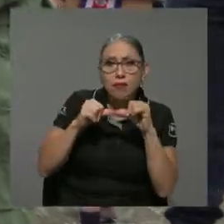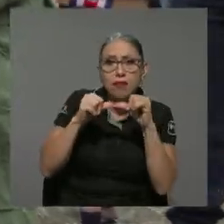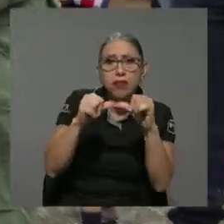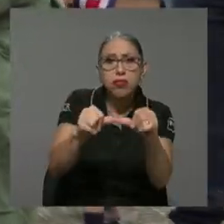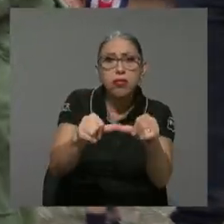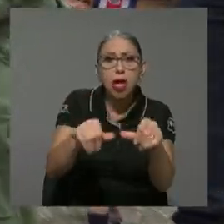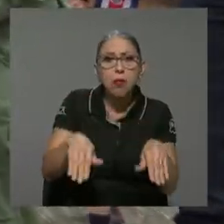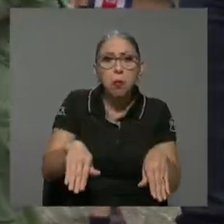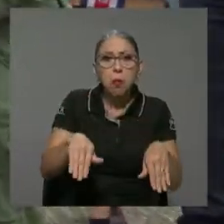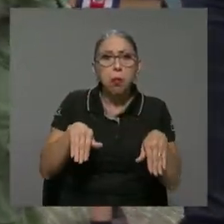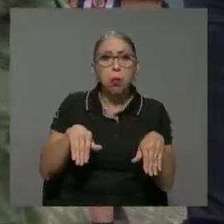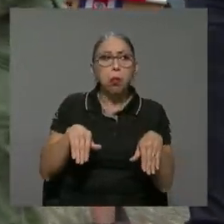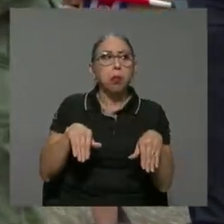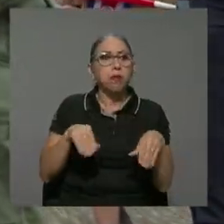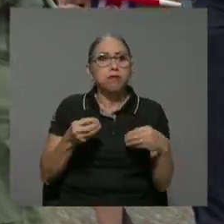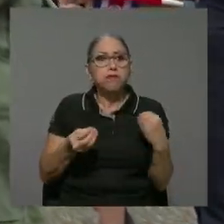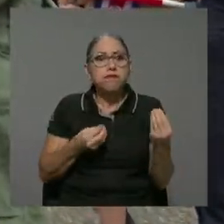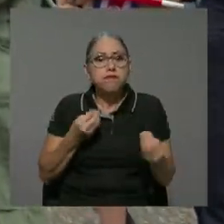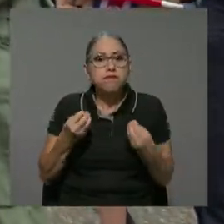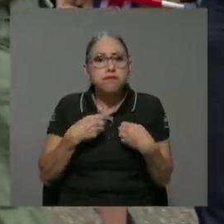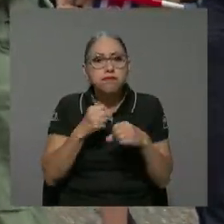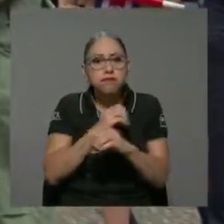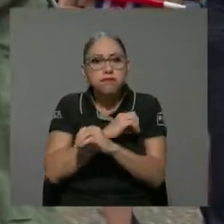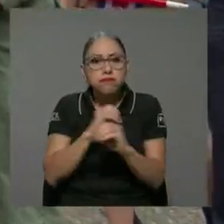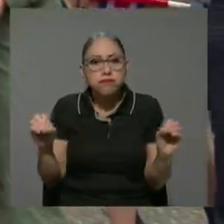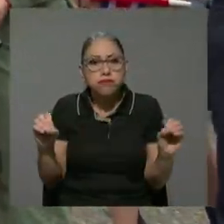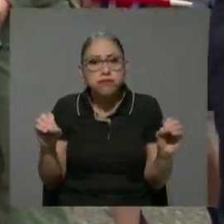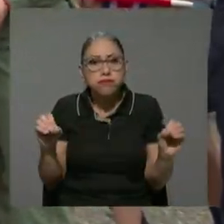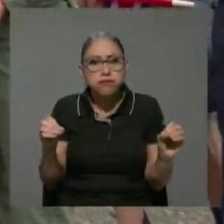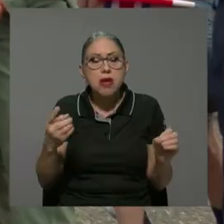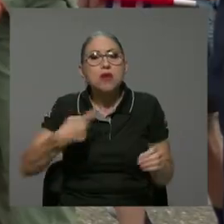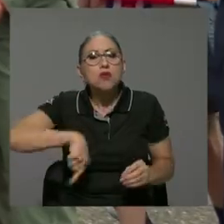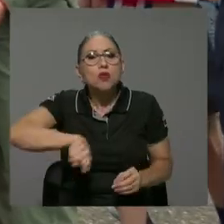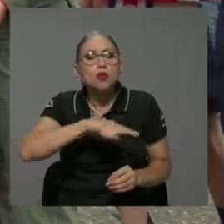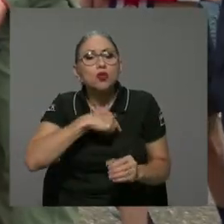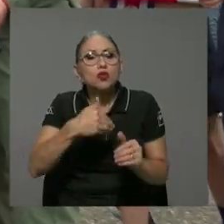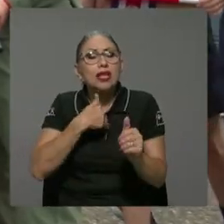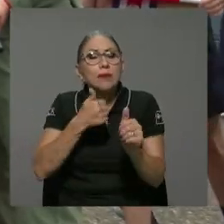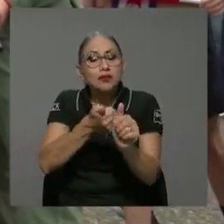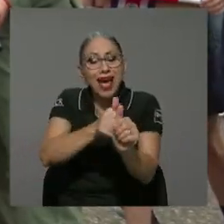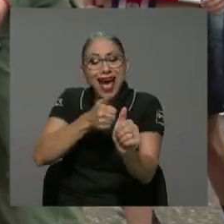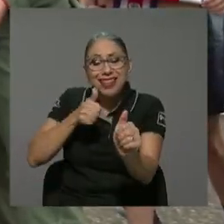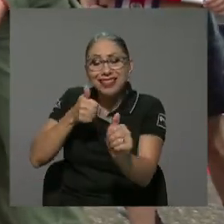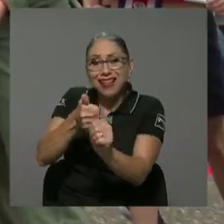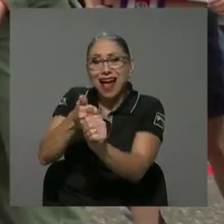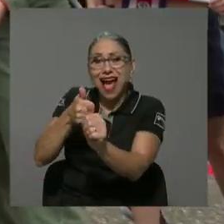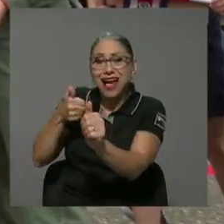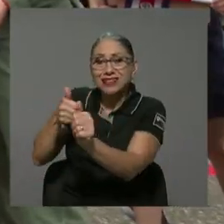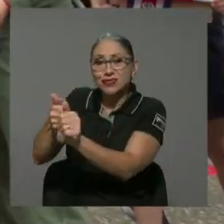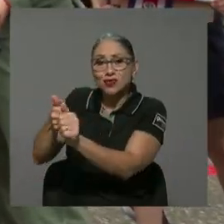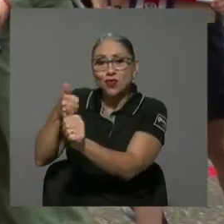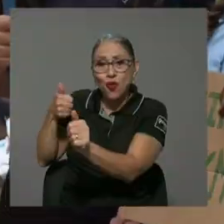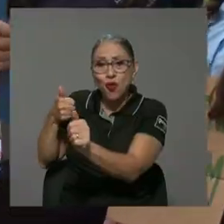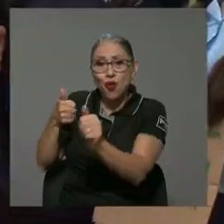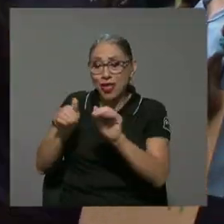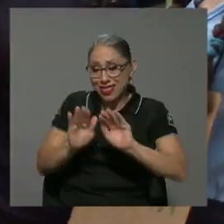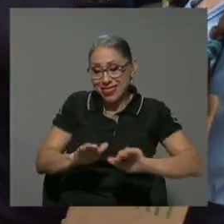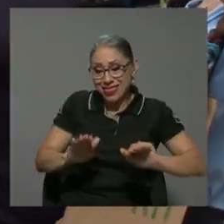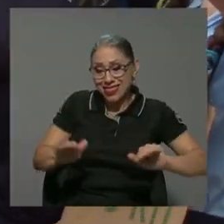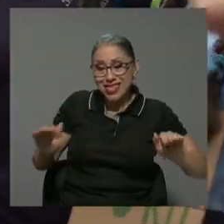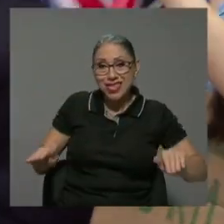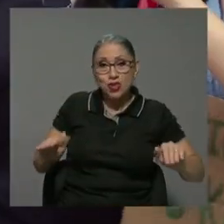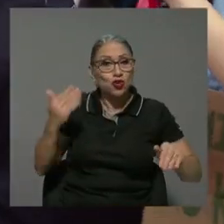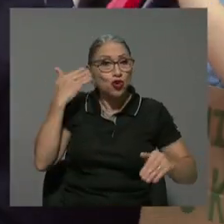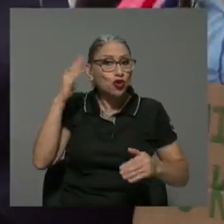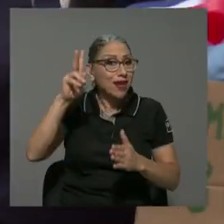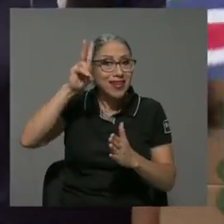condiciones de atraso educativo de niños y niñas que no saben leer y escribir y están en cuarto,